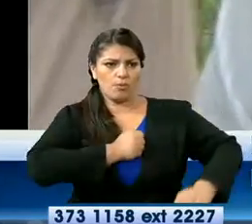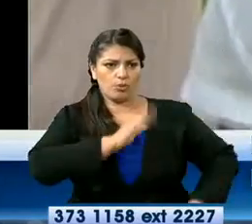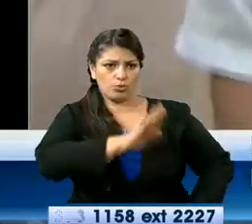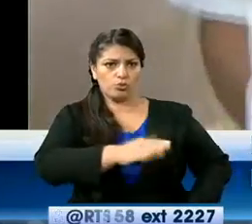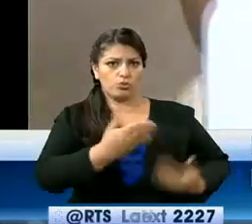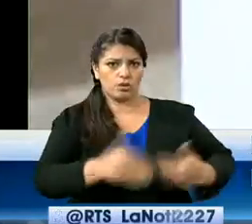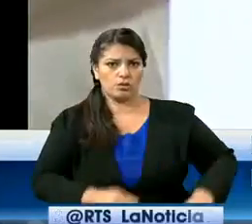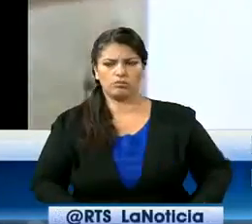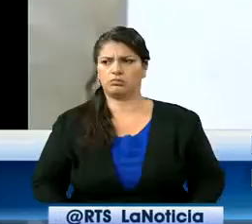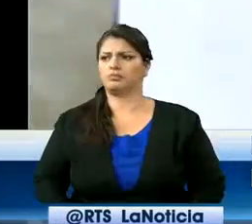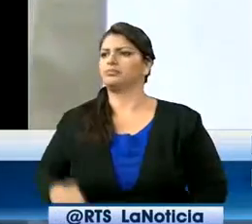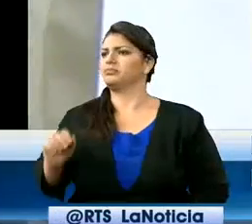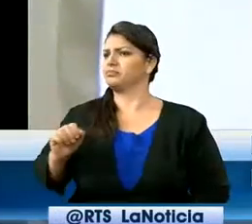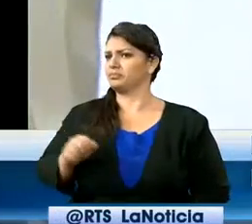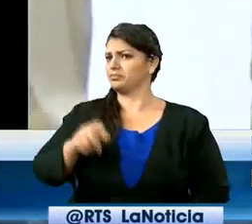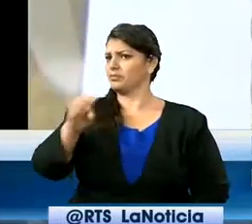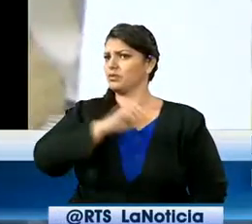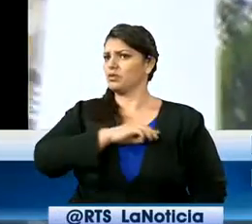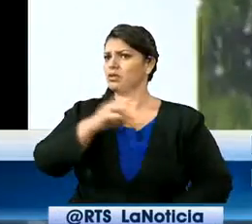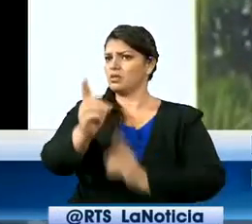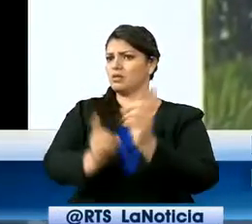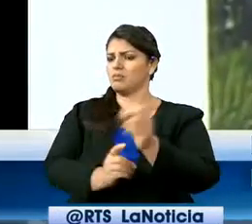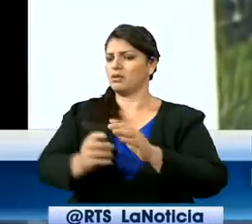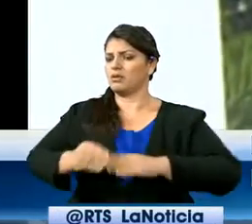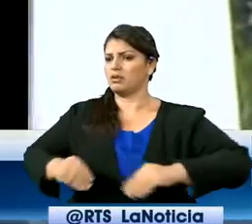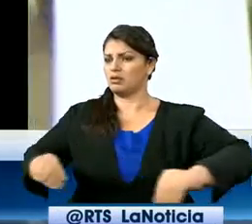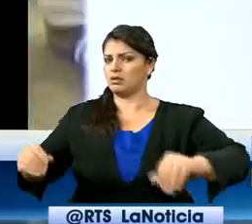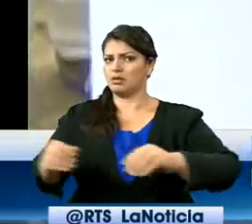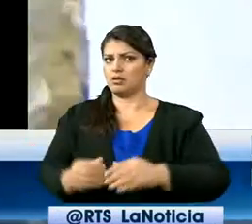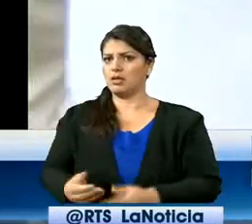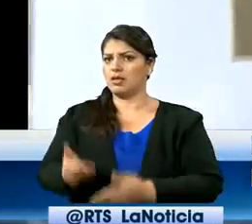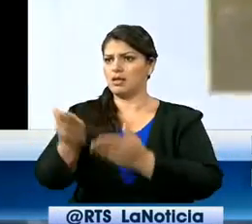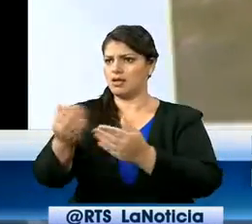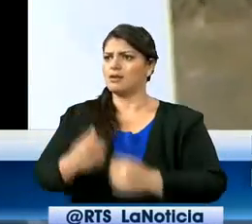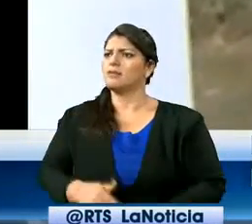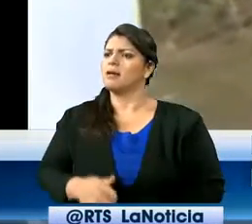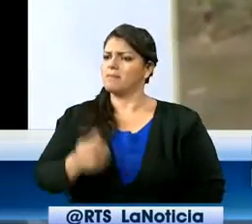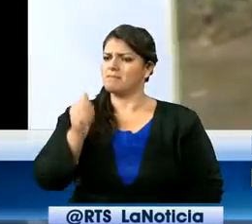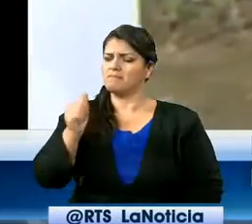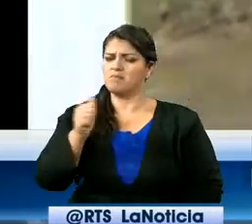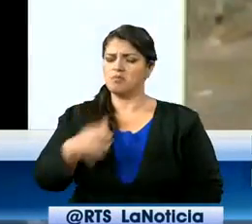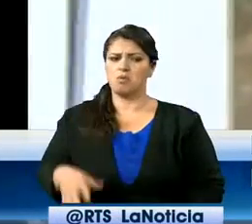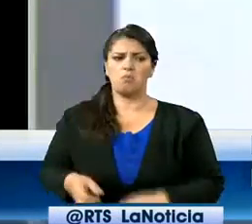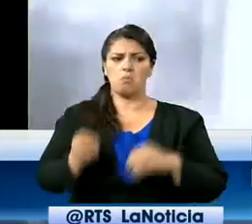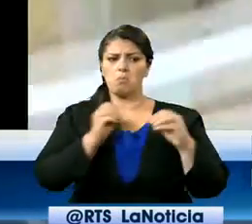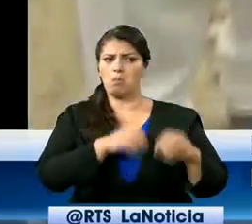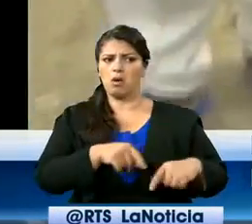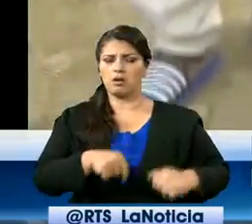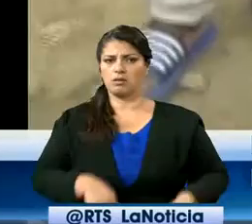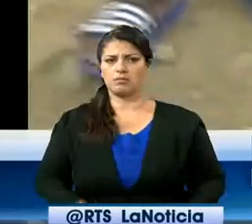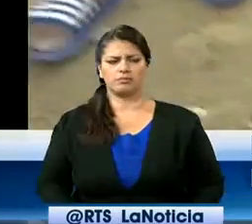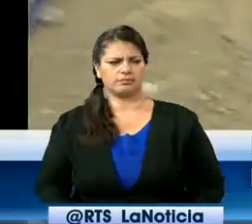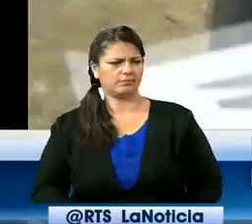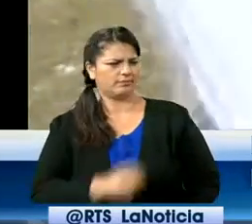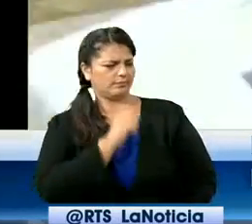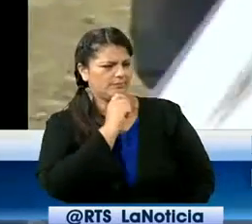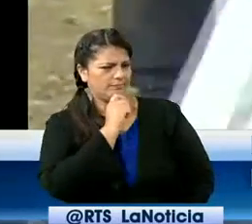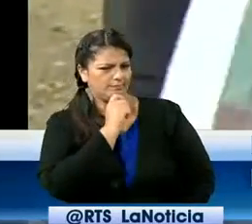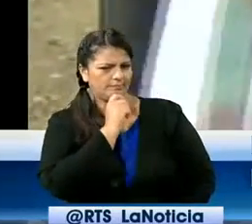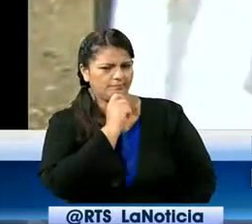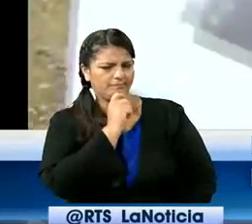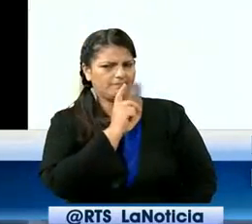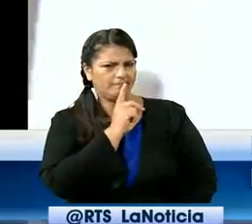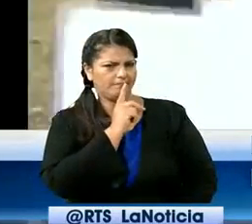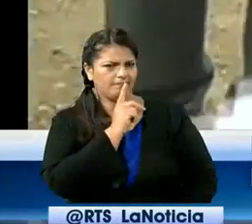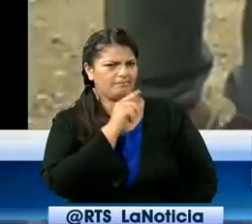que trabaja en el departamento de terreno. El señor reubicó aquí. De lo que yo tenía entendido, esta parte de Flor de Bastión no tiene más allá de 8